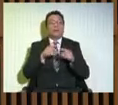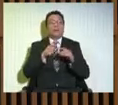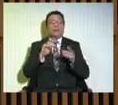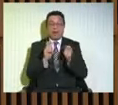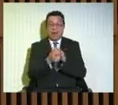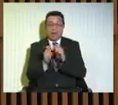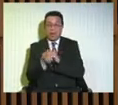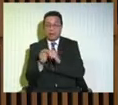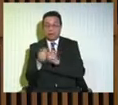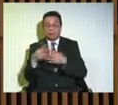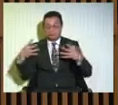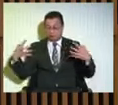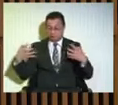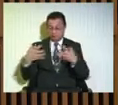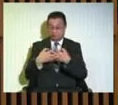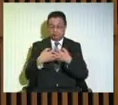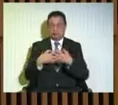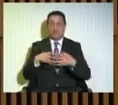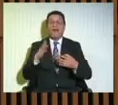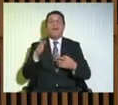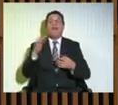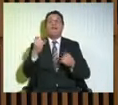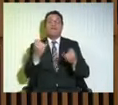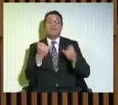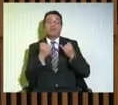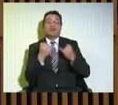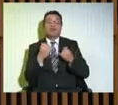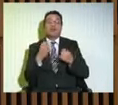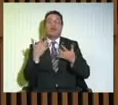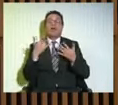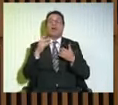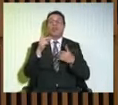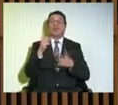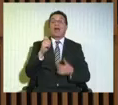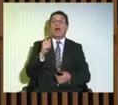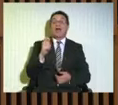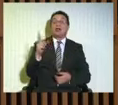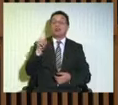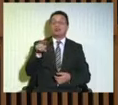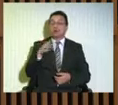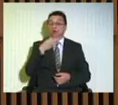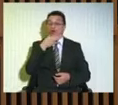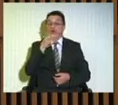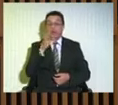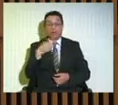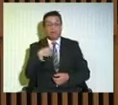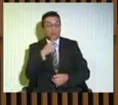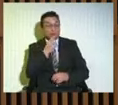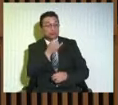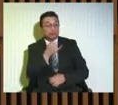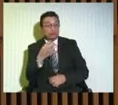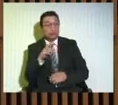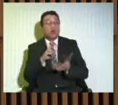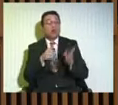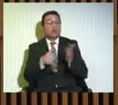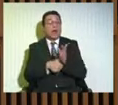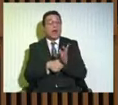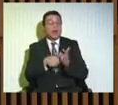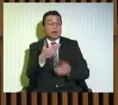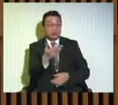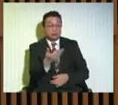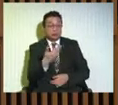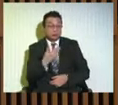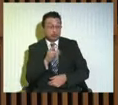intercambiar, cruzar bases de datos de manera que la persona simplemente dando su antecedente, dándonos su RUT,